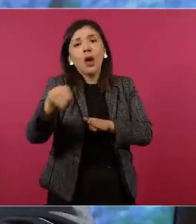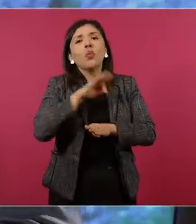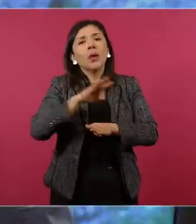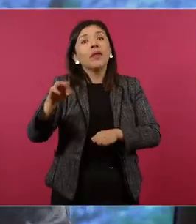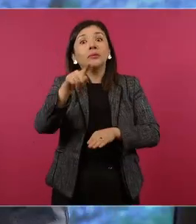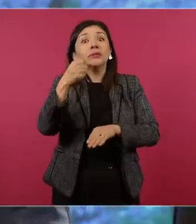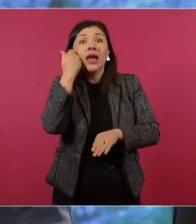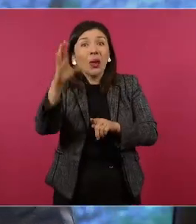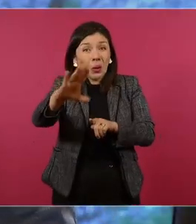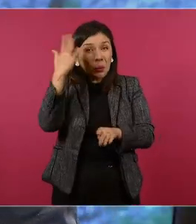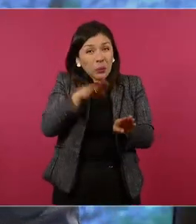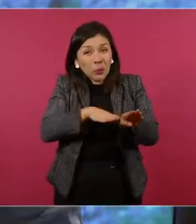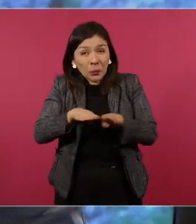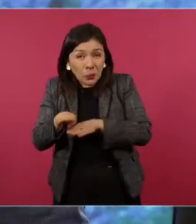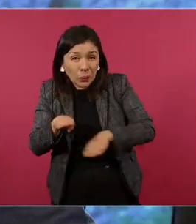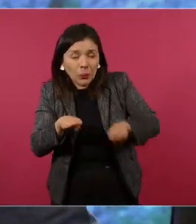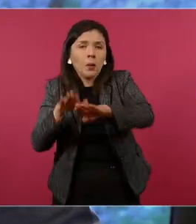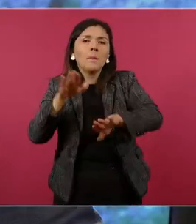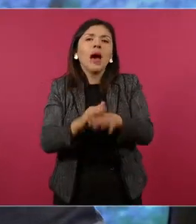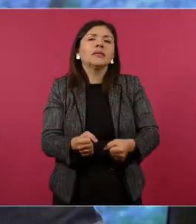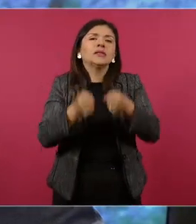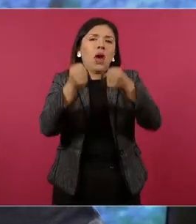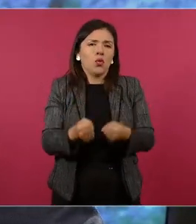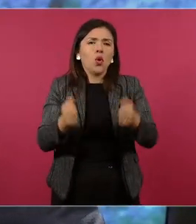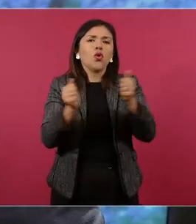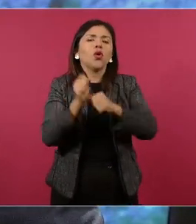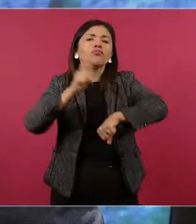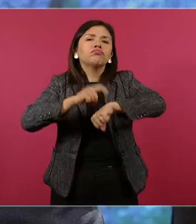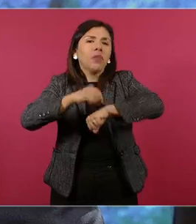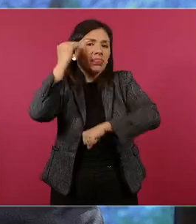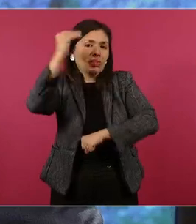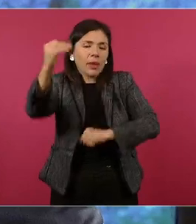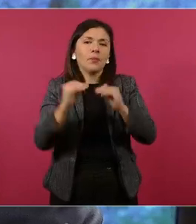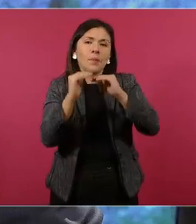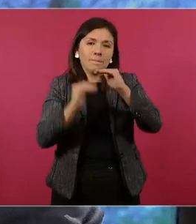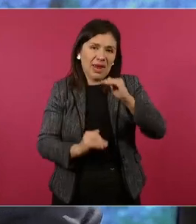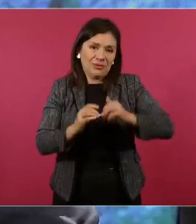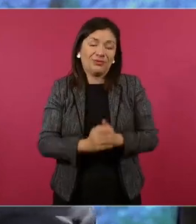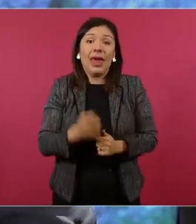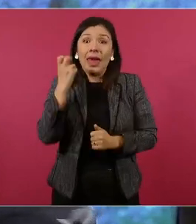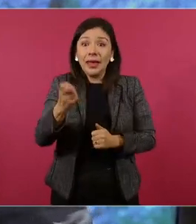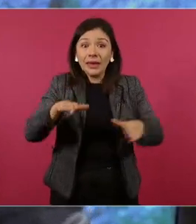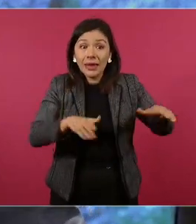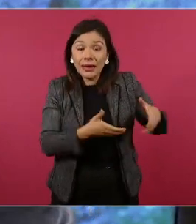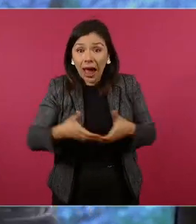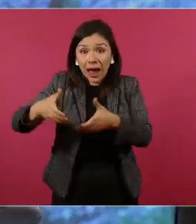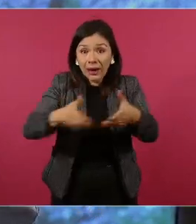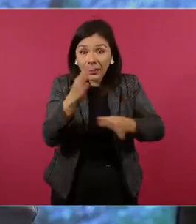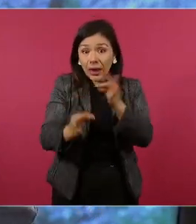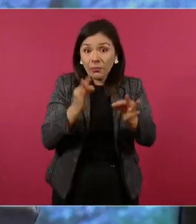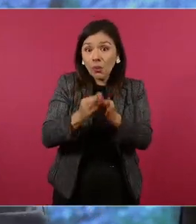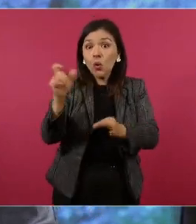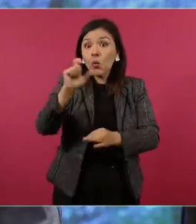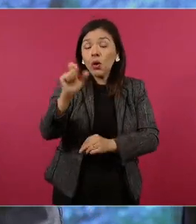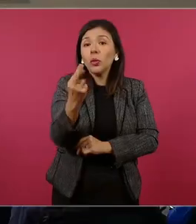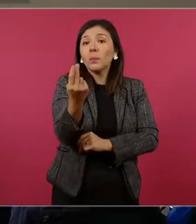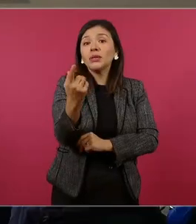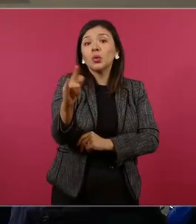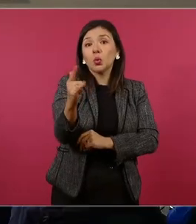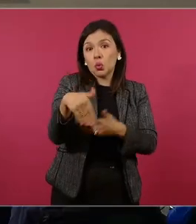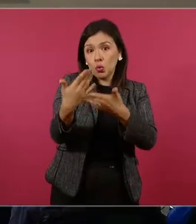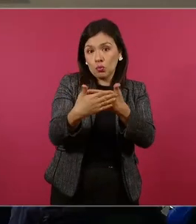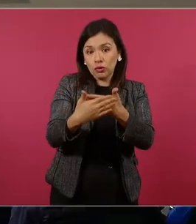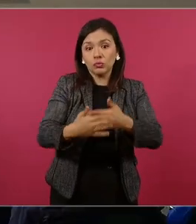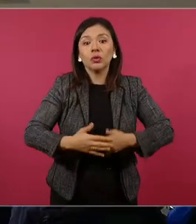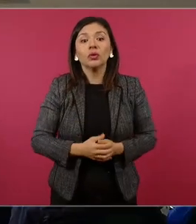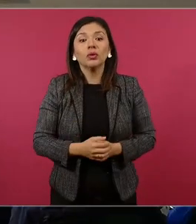seguros y incrementar la velocidad y por supuesto el tiempo en la conclusión de esta carretera estará el 25 de julio